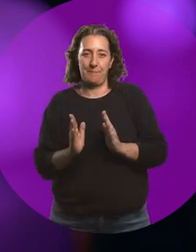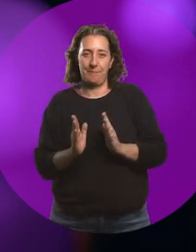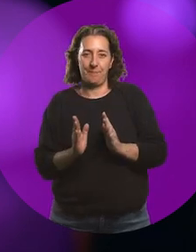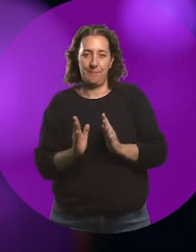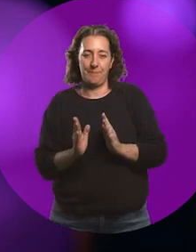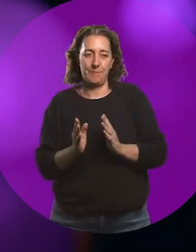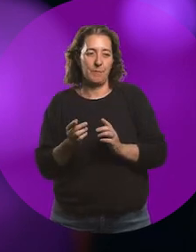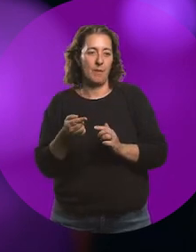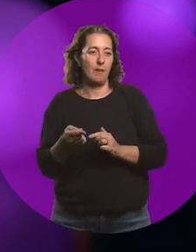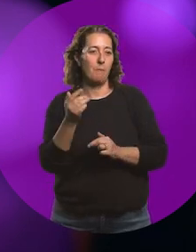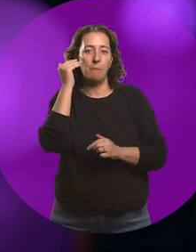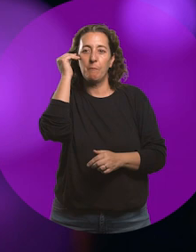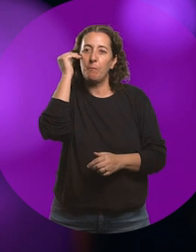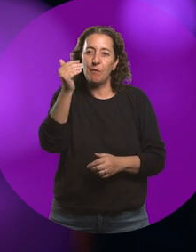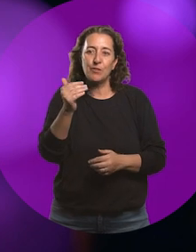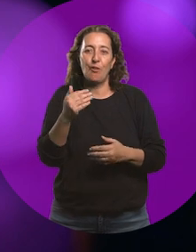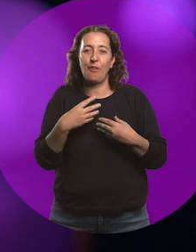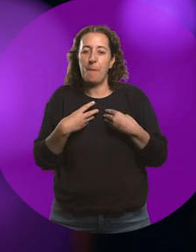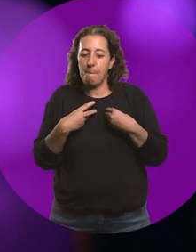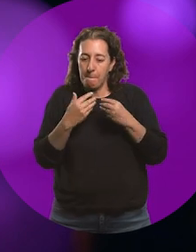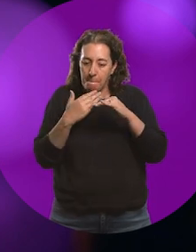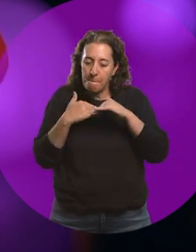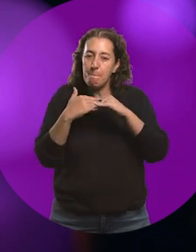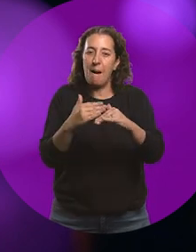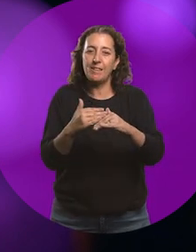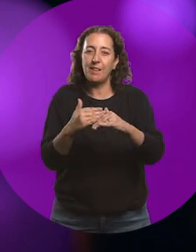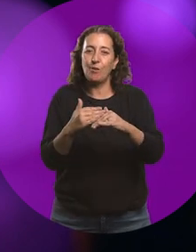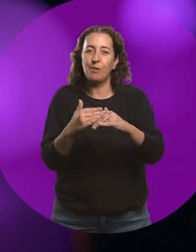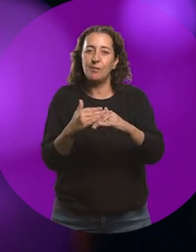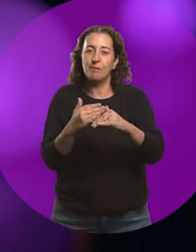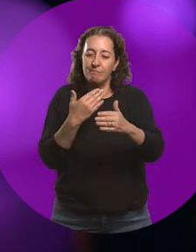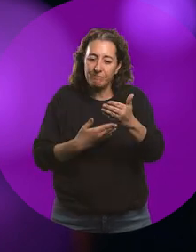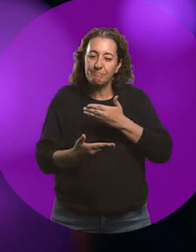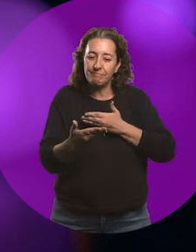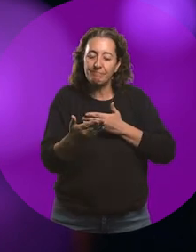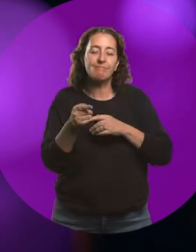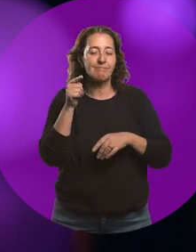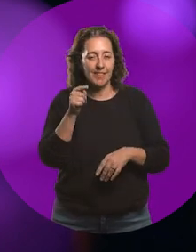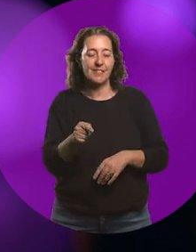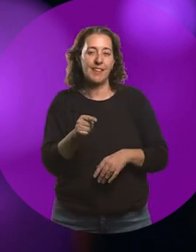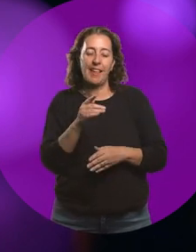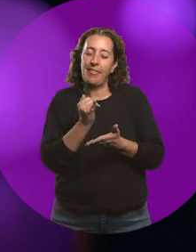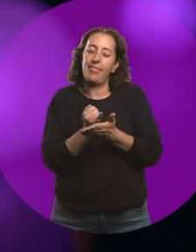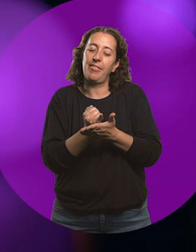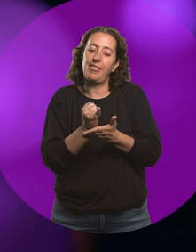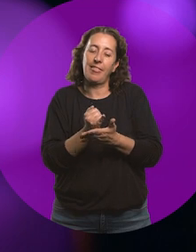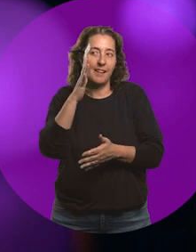El profesor que es empático es el que deja huella, en realidad.